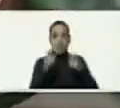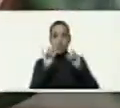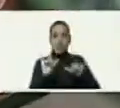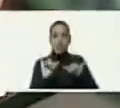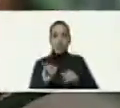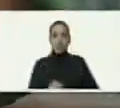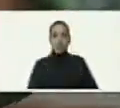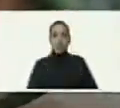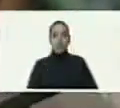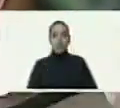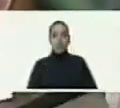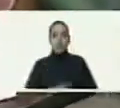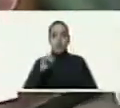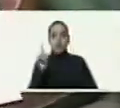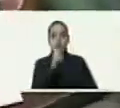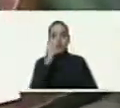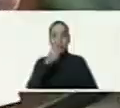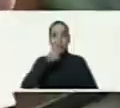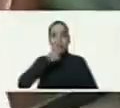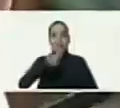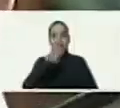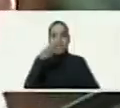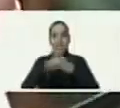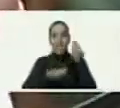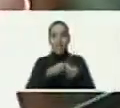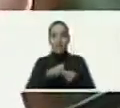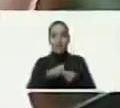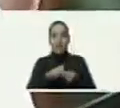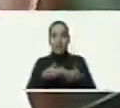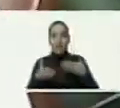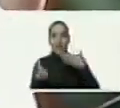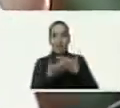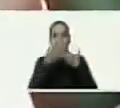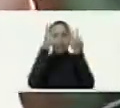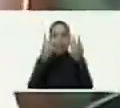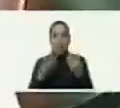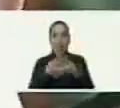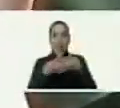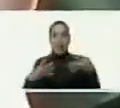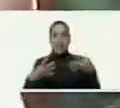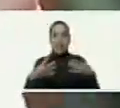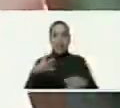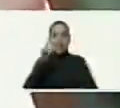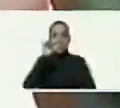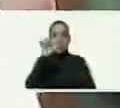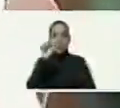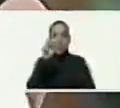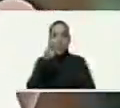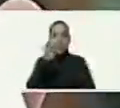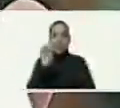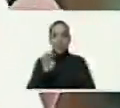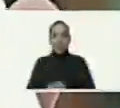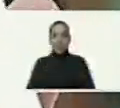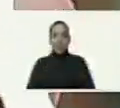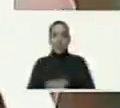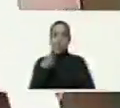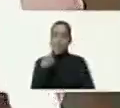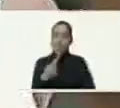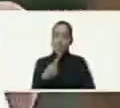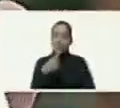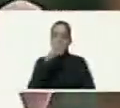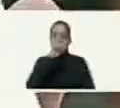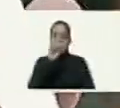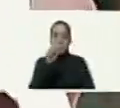primera entrevista fue en la cárcel de Yare, le puso De Yare a Miraflores, El